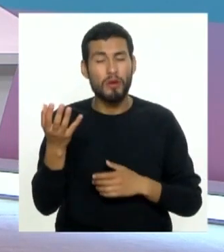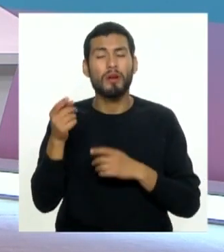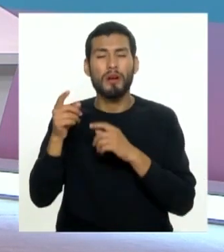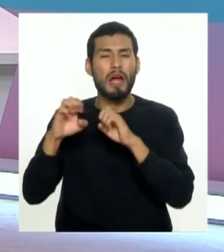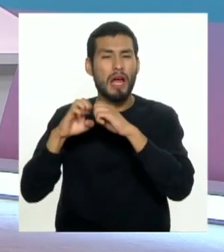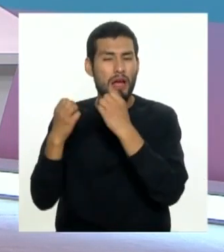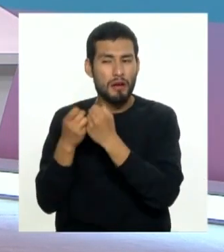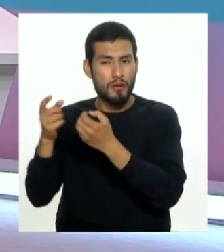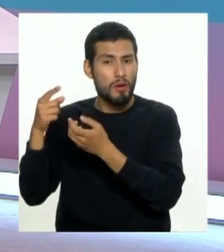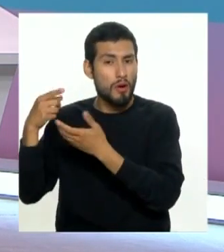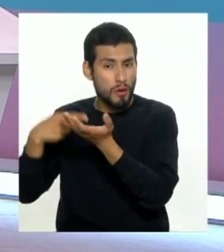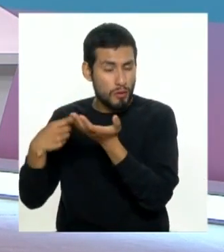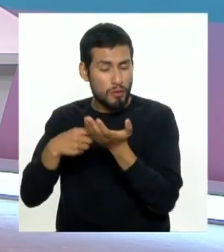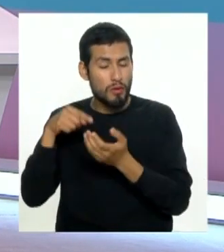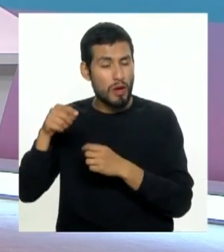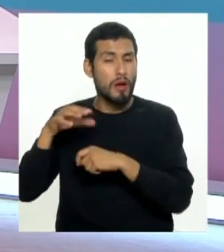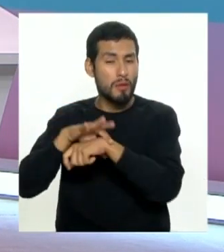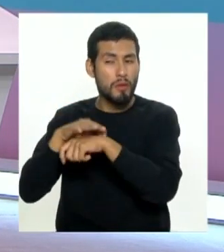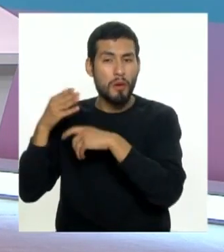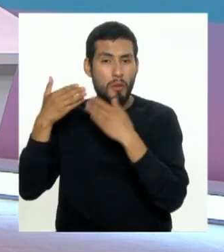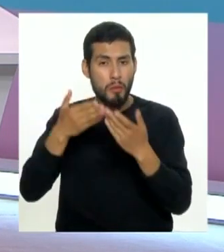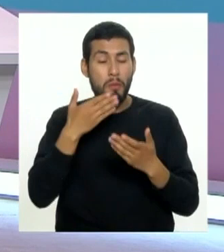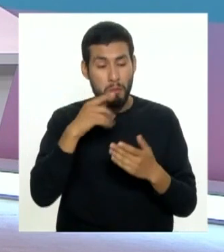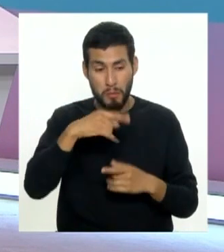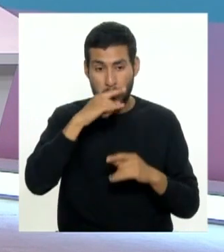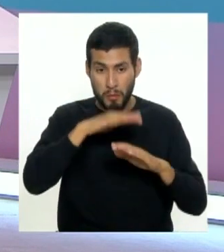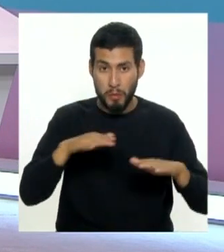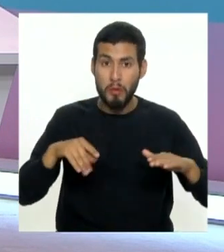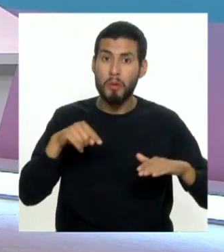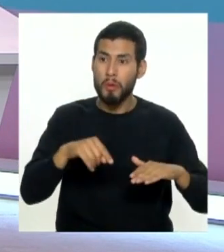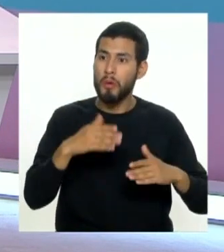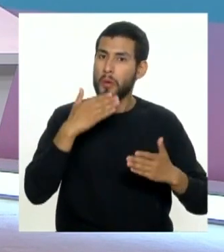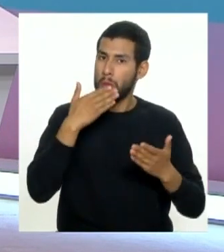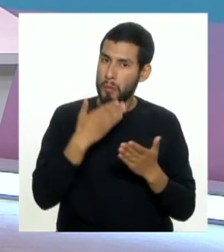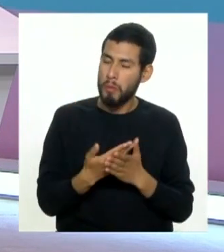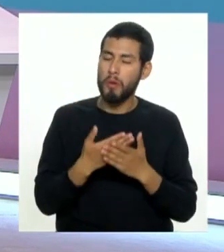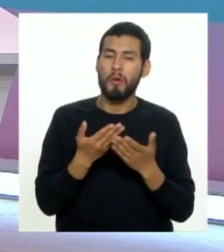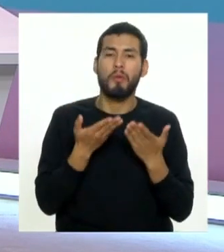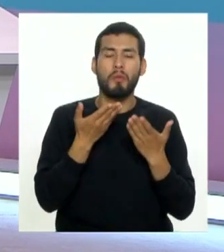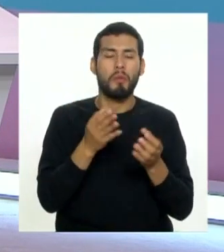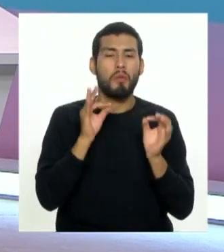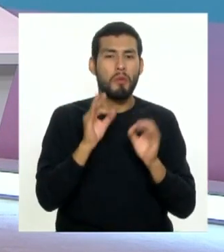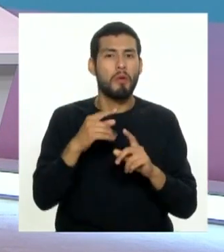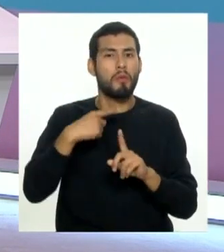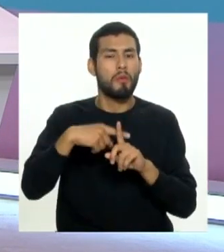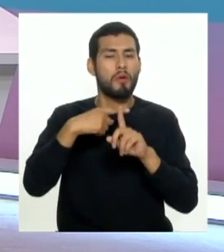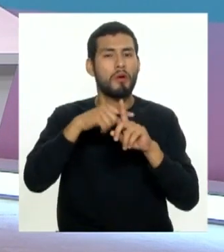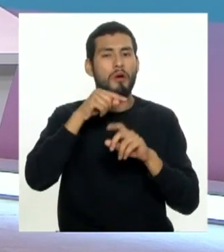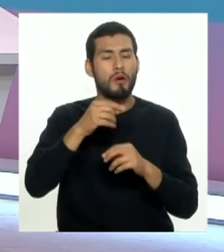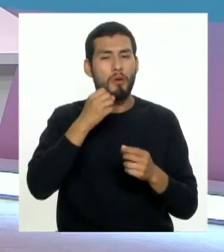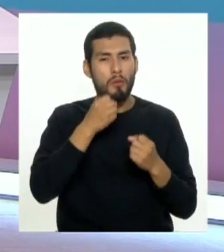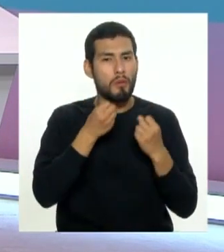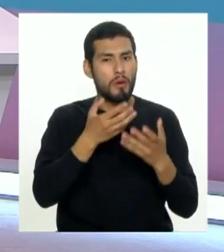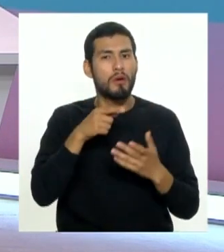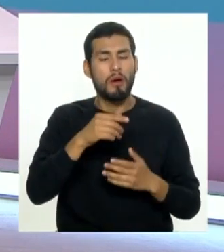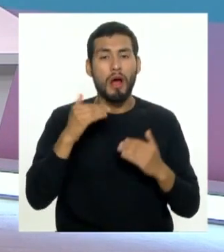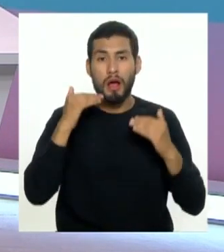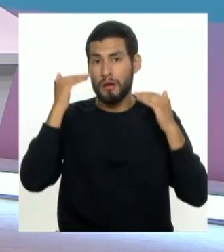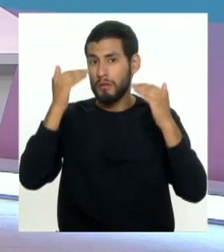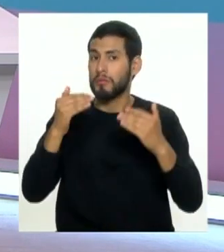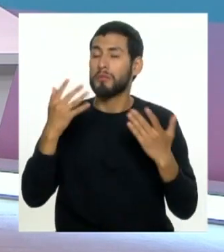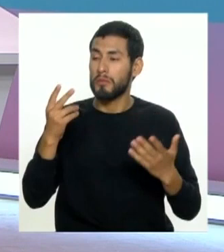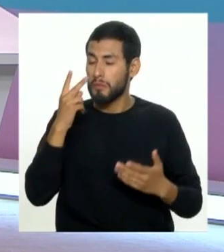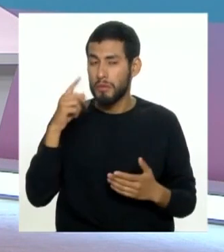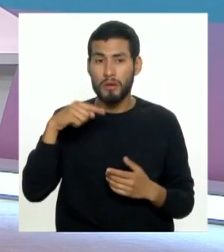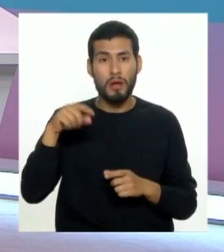sea exitoso el tratamiento. Se ha visto que en casos de niños tiene una alta respuesta positiva, un gran impacto. En los adultos se ha visto